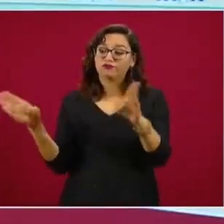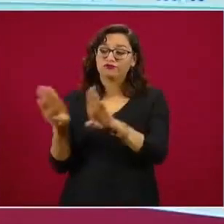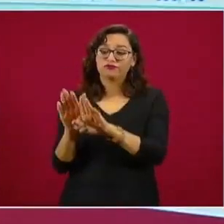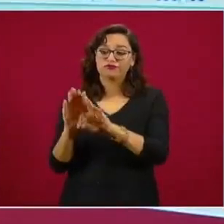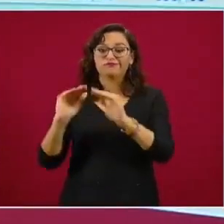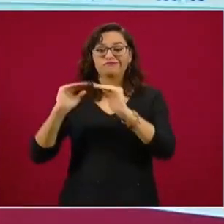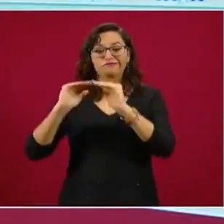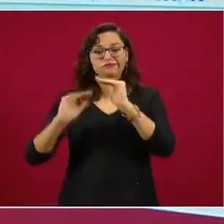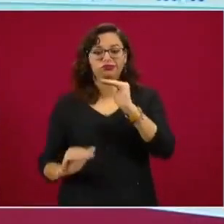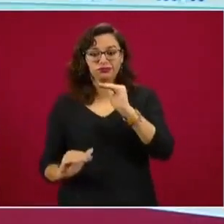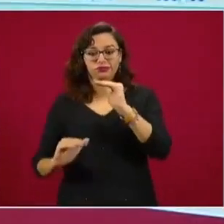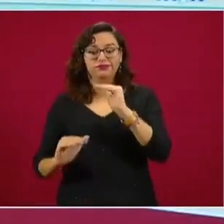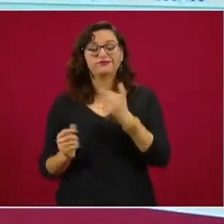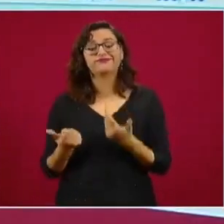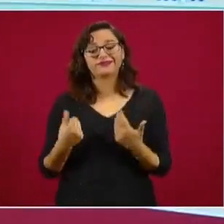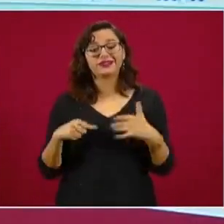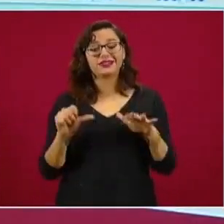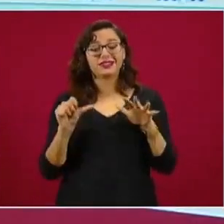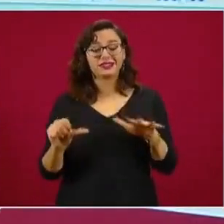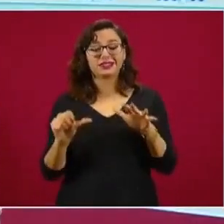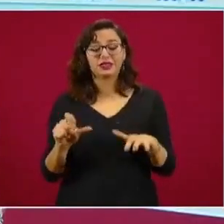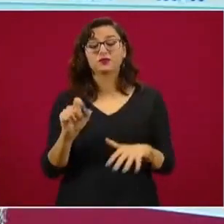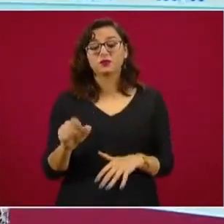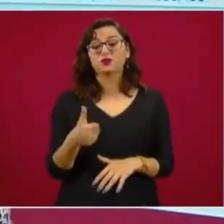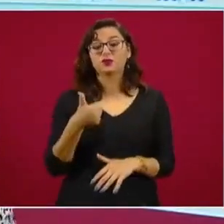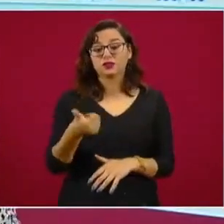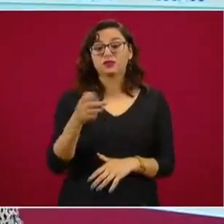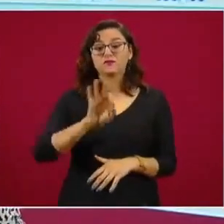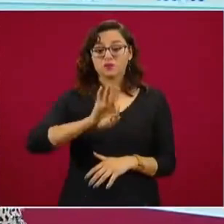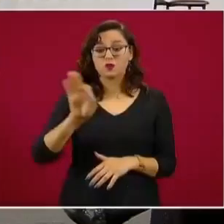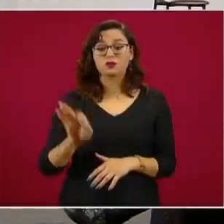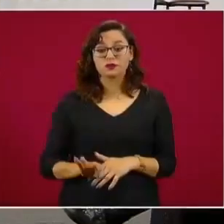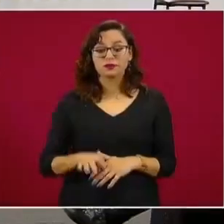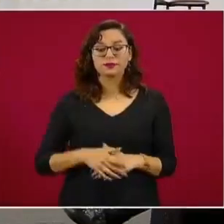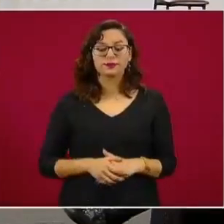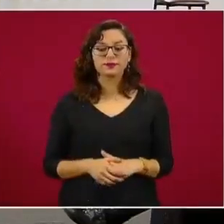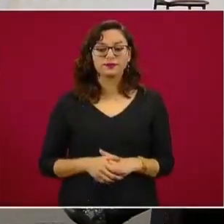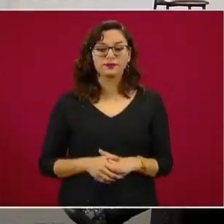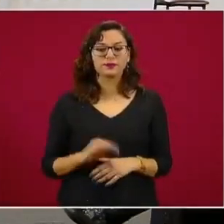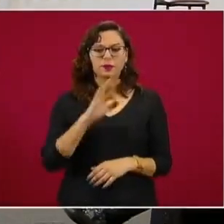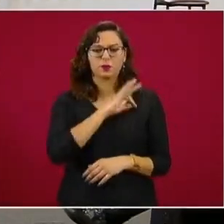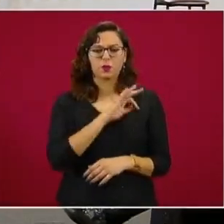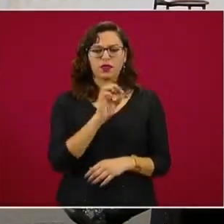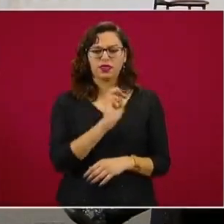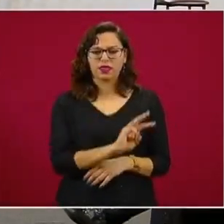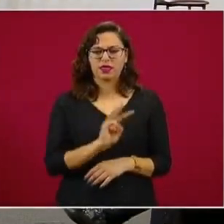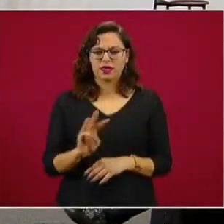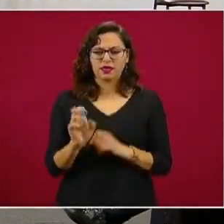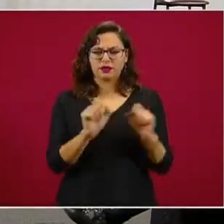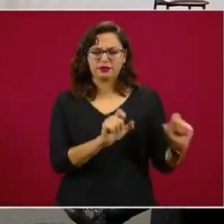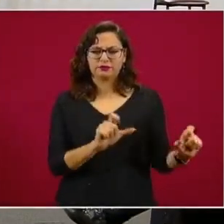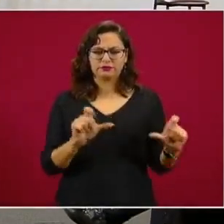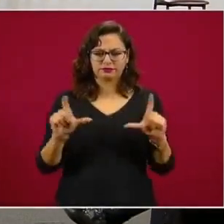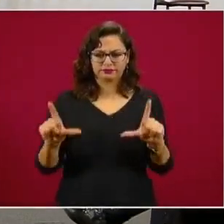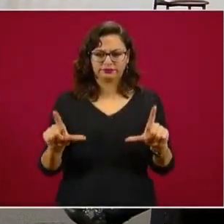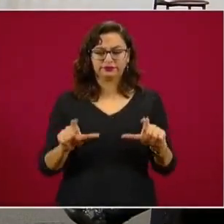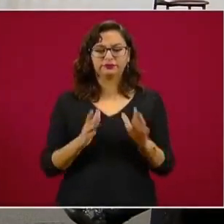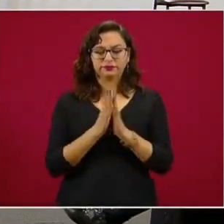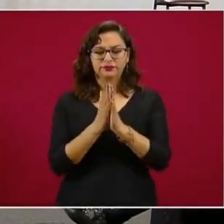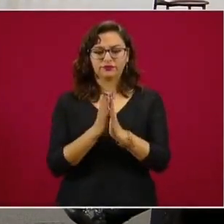del 16.6%. ¿Nos podemos meter al de devoluciones, por favor? Aquí es interesante